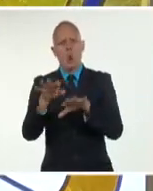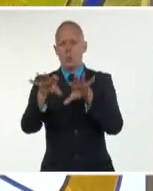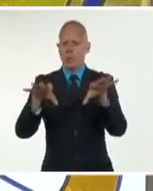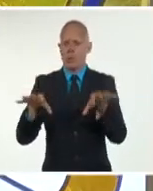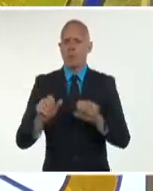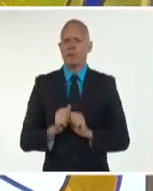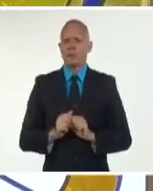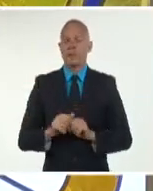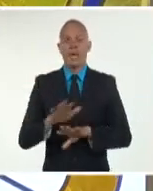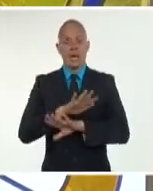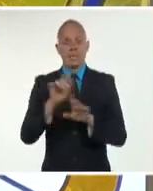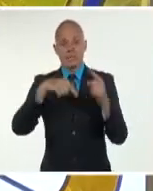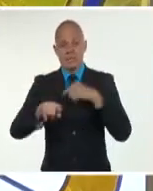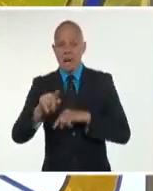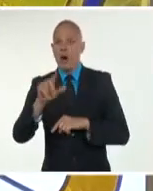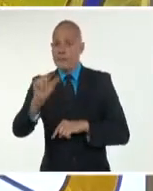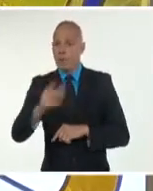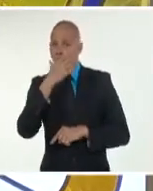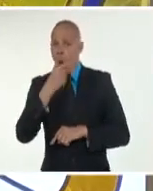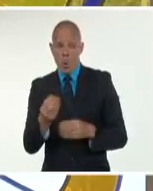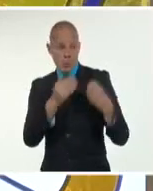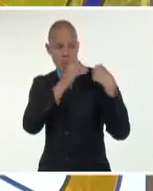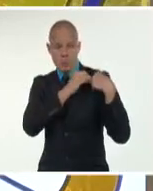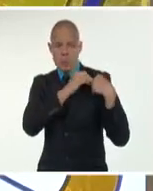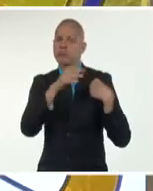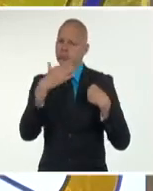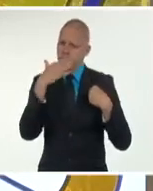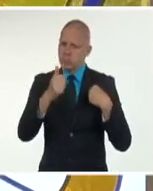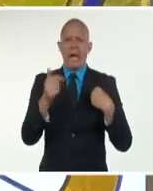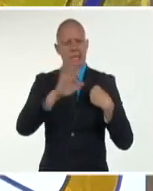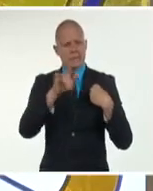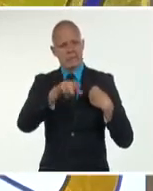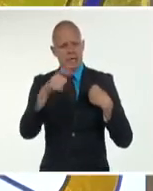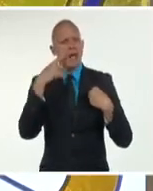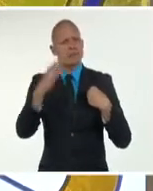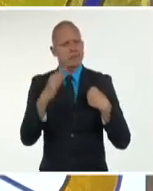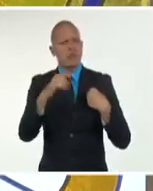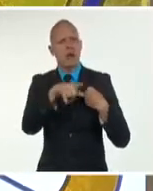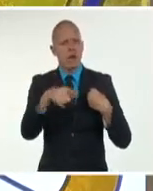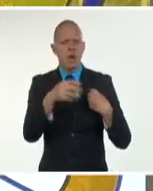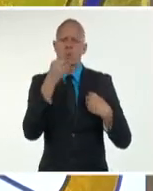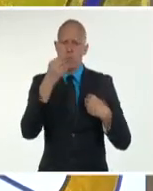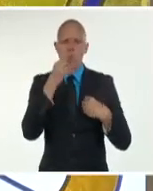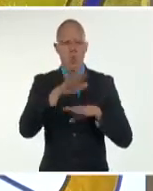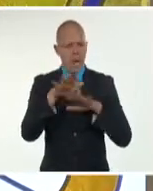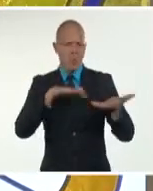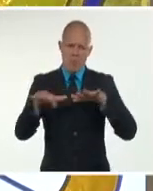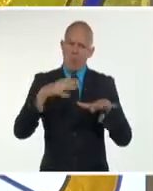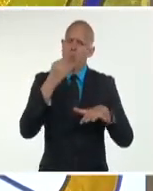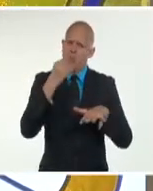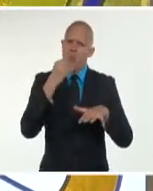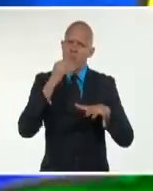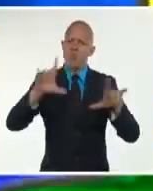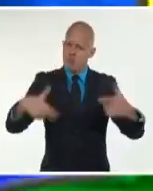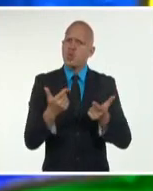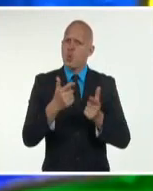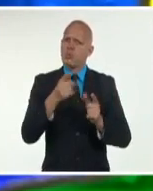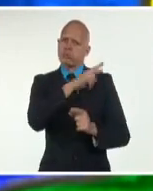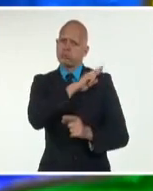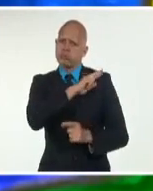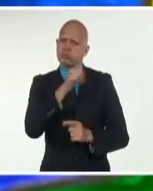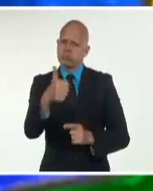debida calidad y profundidad, estando los compañeros promovidos en posibilidades de desempeñar adecuadamente las nuevas responsabilidades.